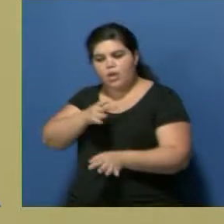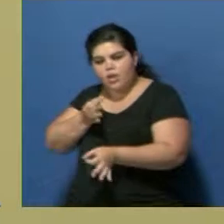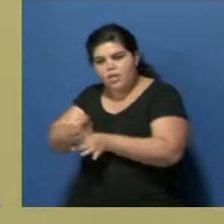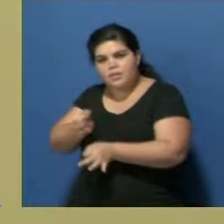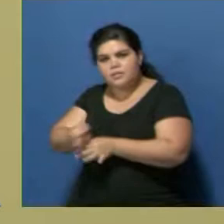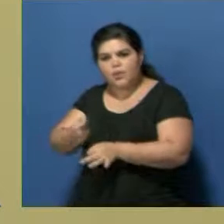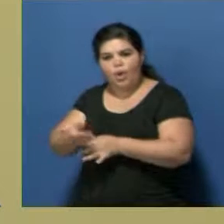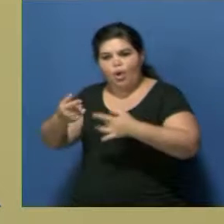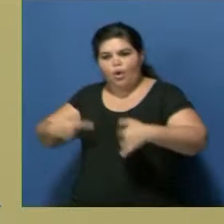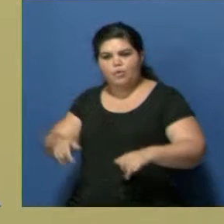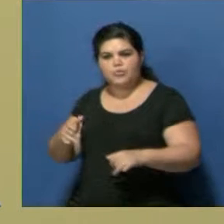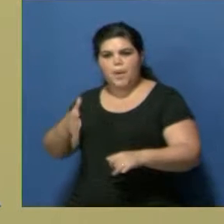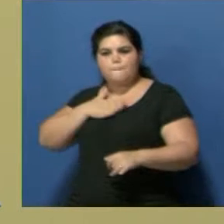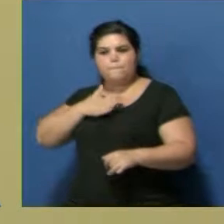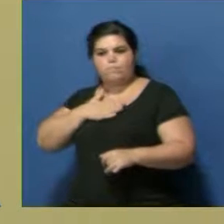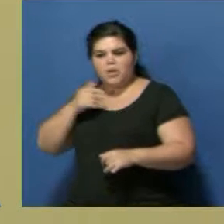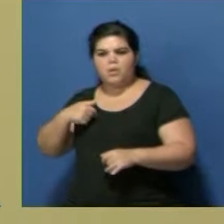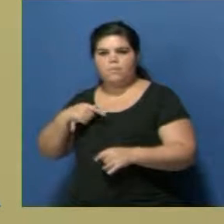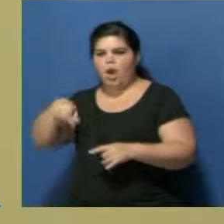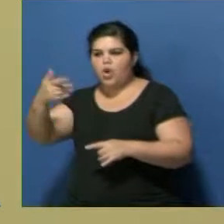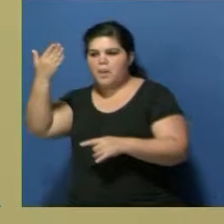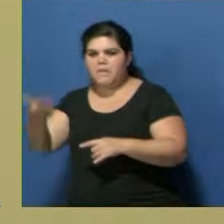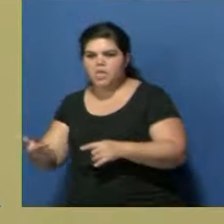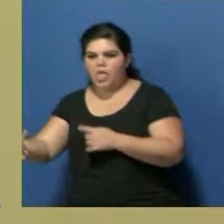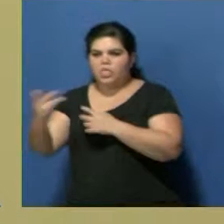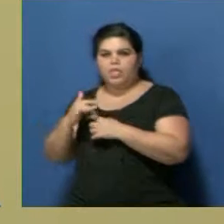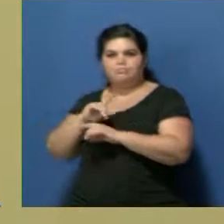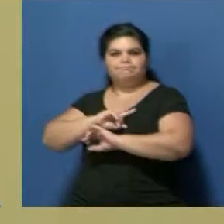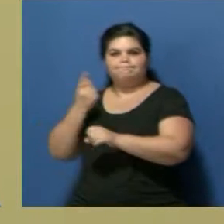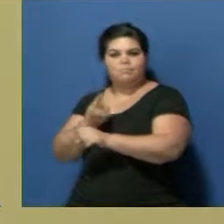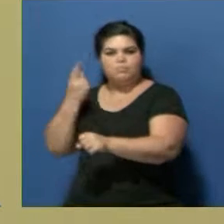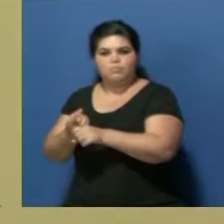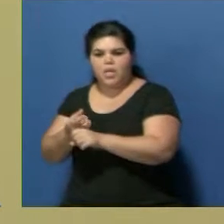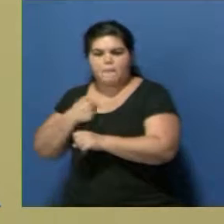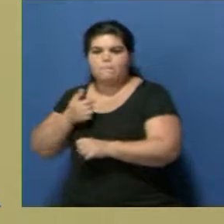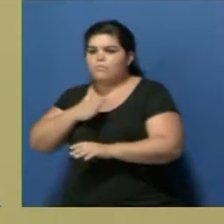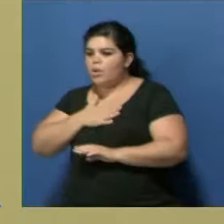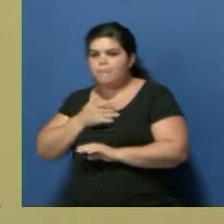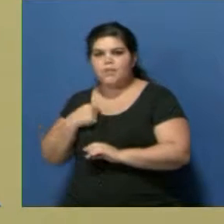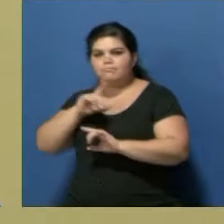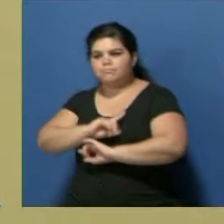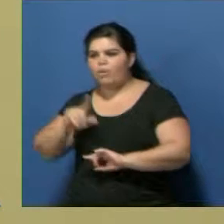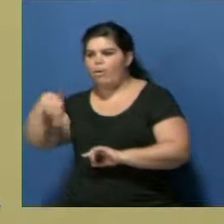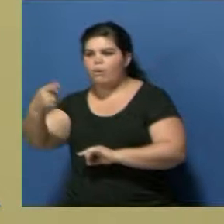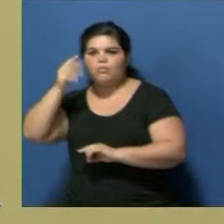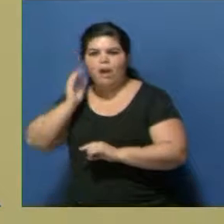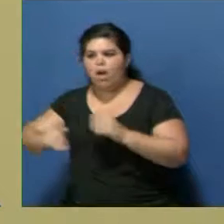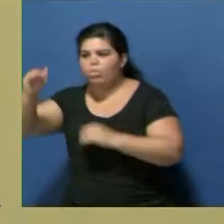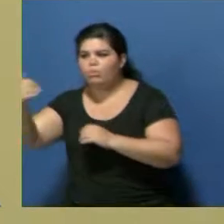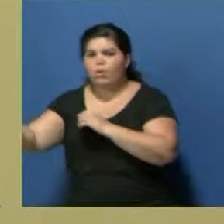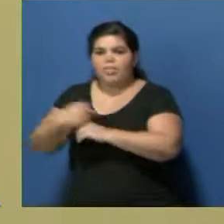partes íntimas y decirles que nadie los puede tocar, que sus partes son solamente de ellos, que ningún adulto bajo